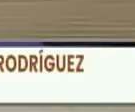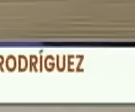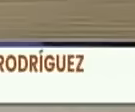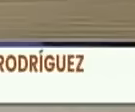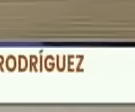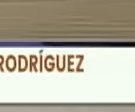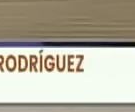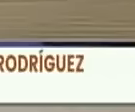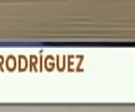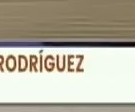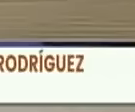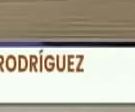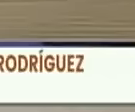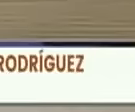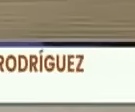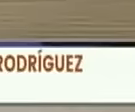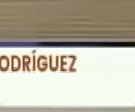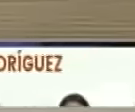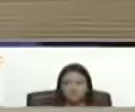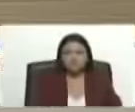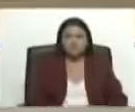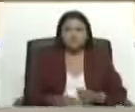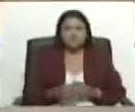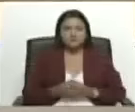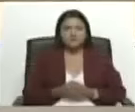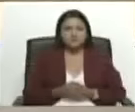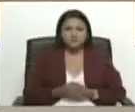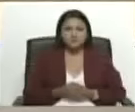recibió como un territorio robado.